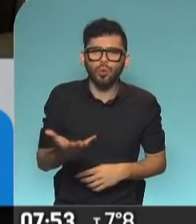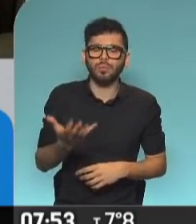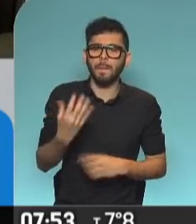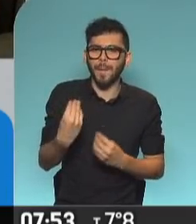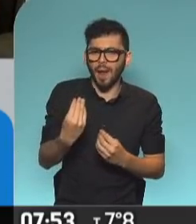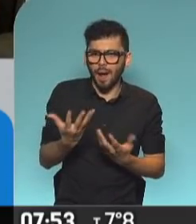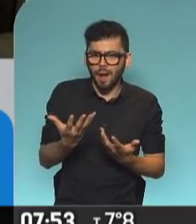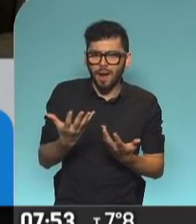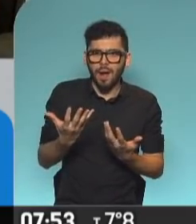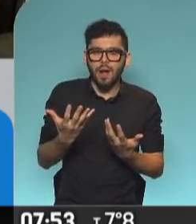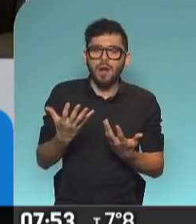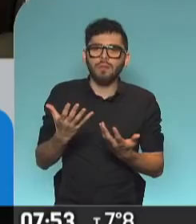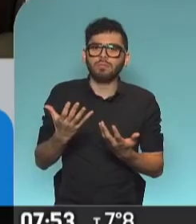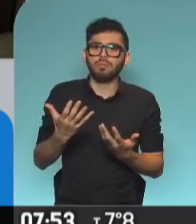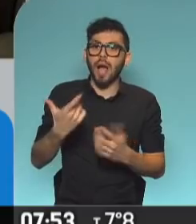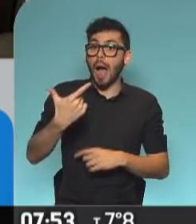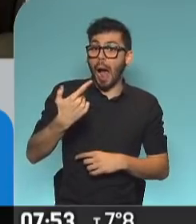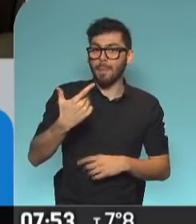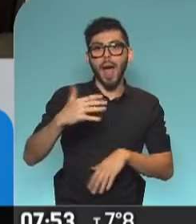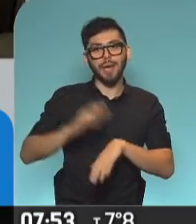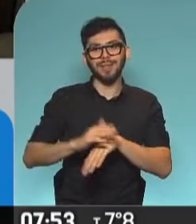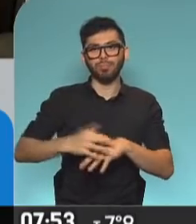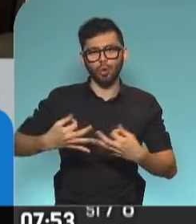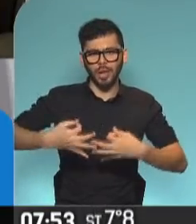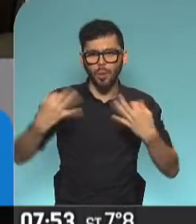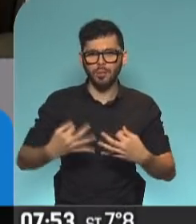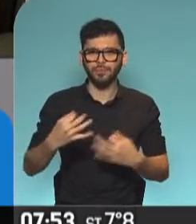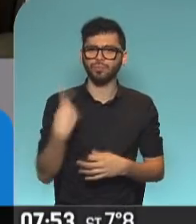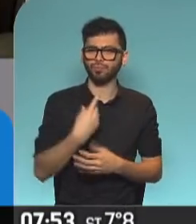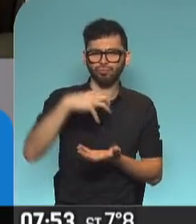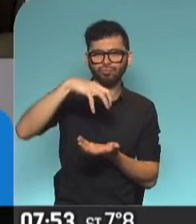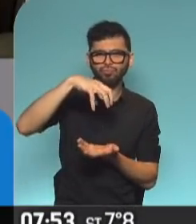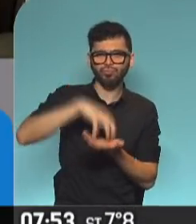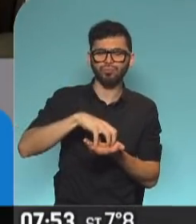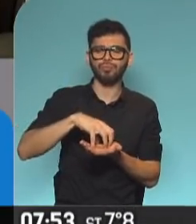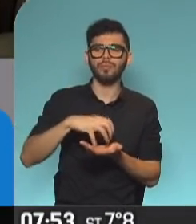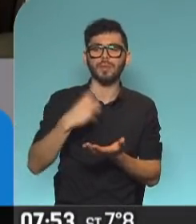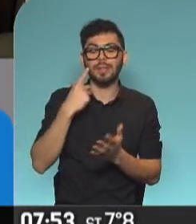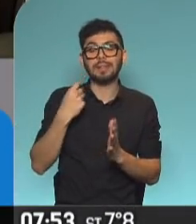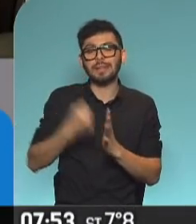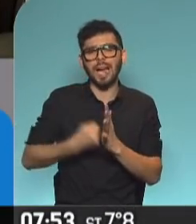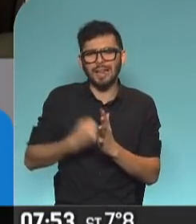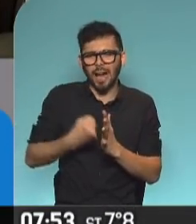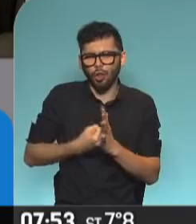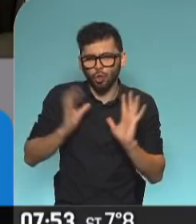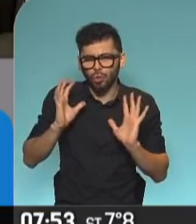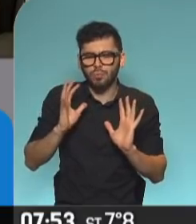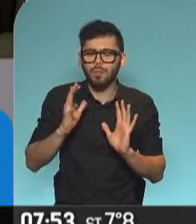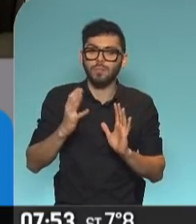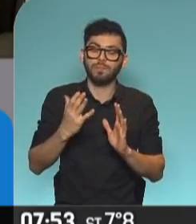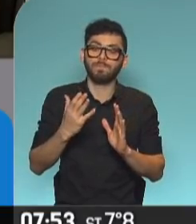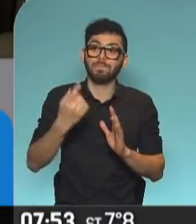para hacer uso responsable de un arma de fuego. Nosotros en la agencia estamos intentando, como principal